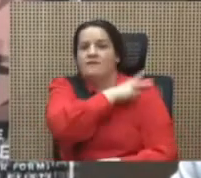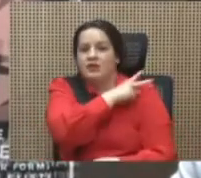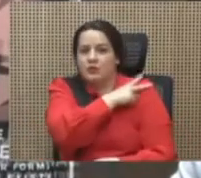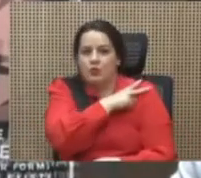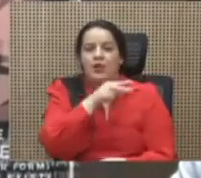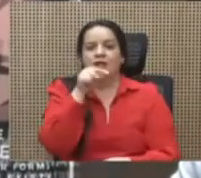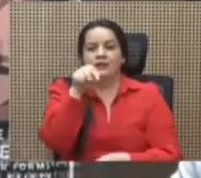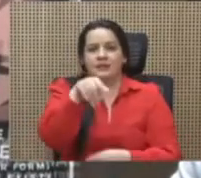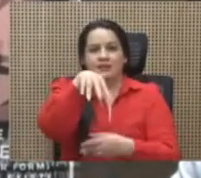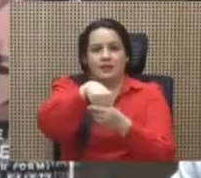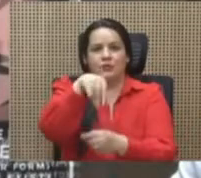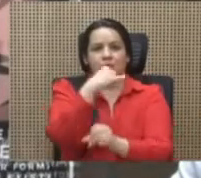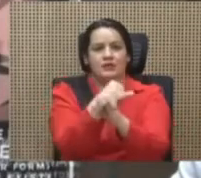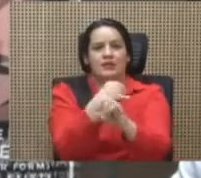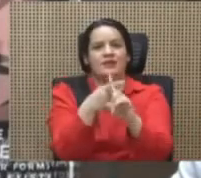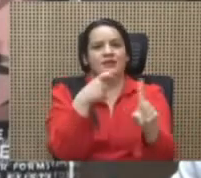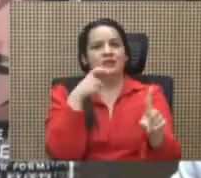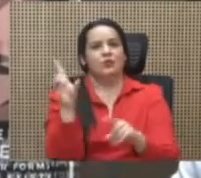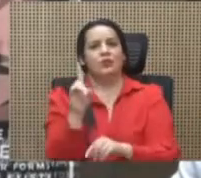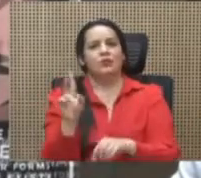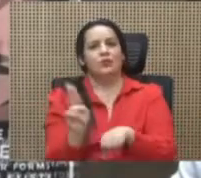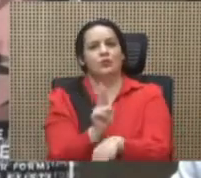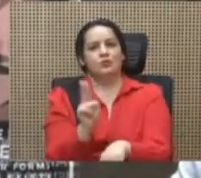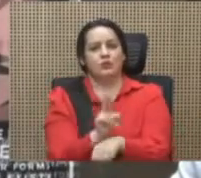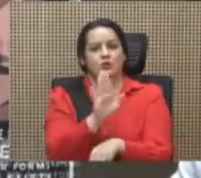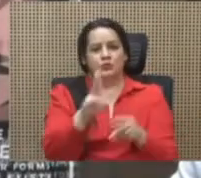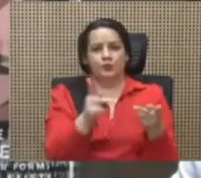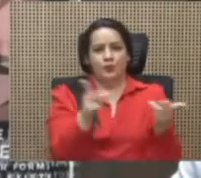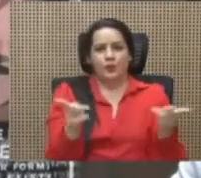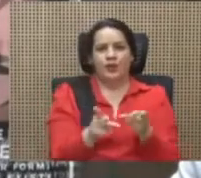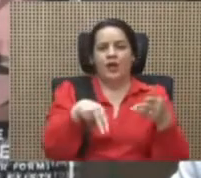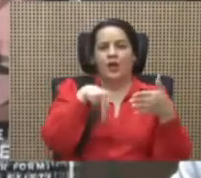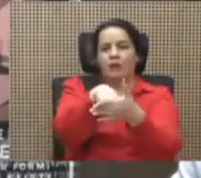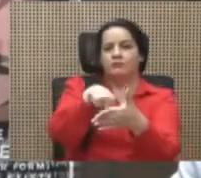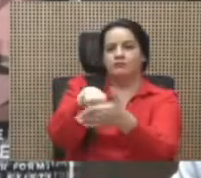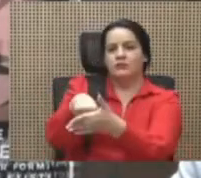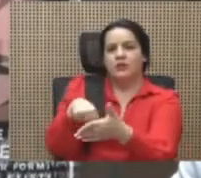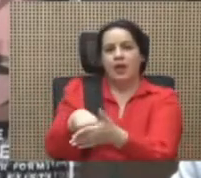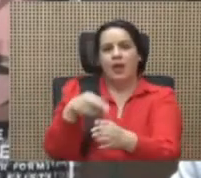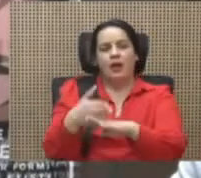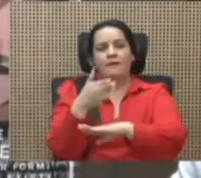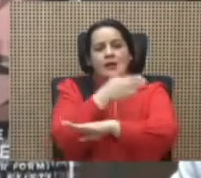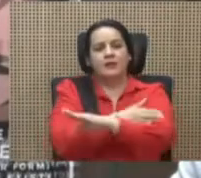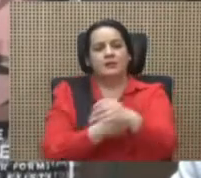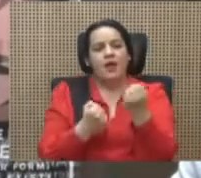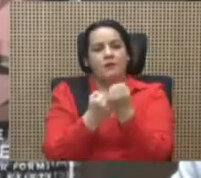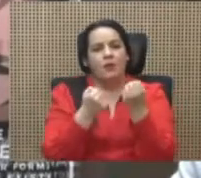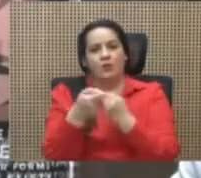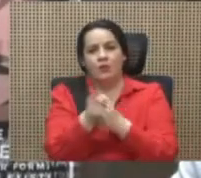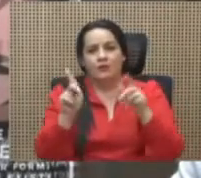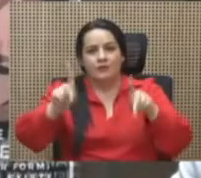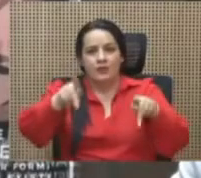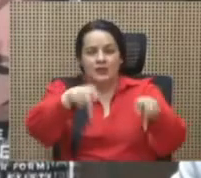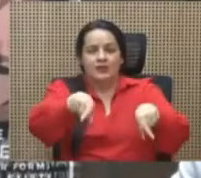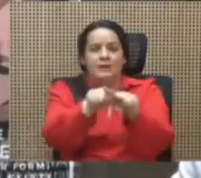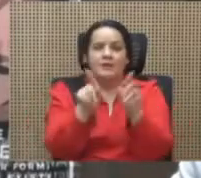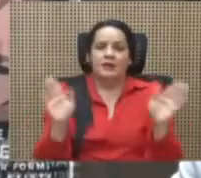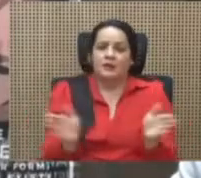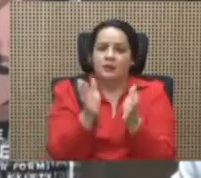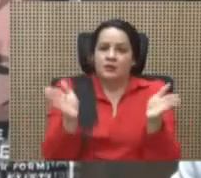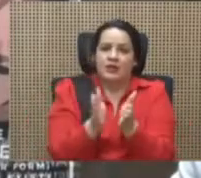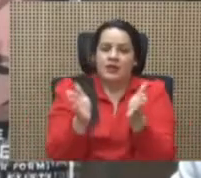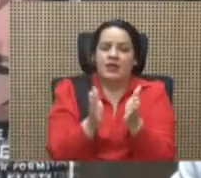la institución desde donde han hecho uso de sus puestos para obstaculizar avances a favor del pueblo y para impulsar agendas